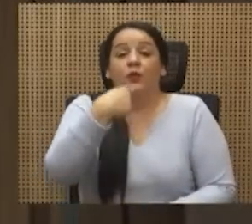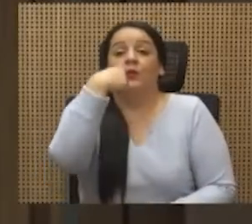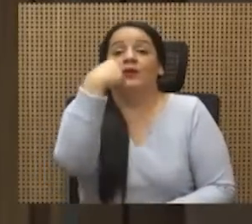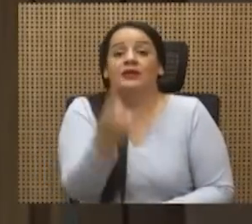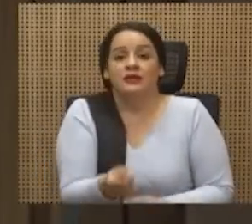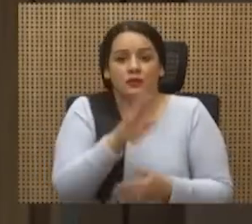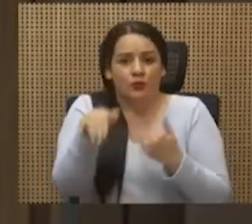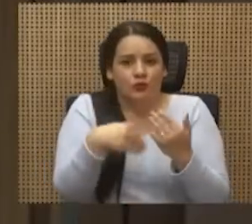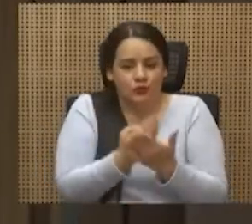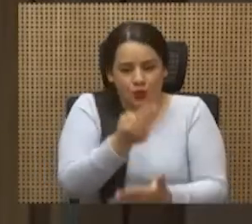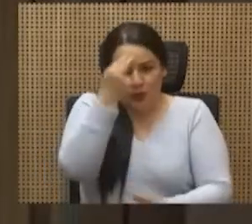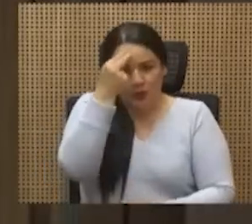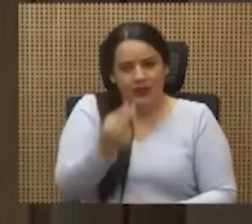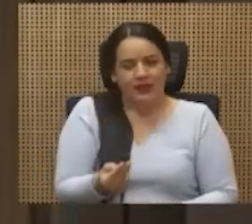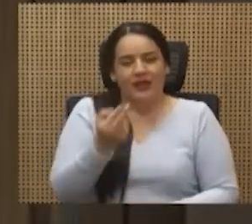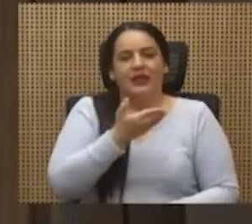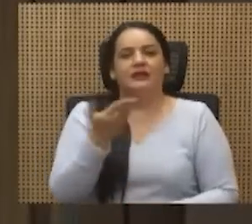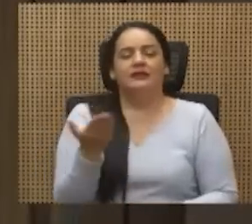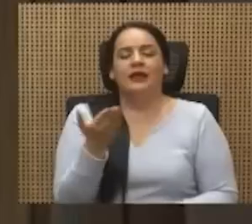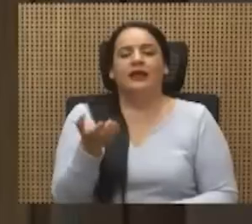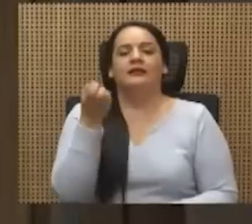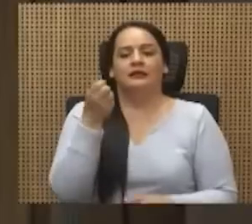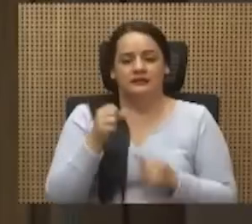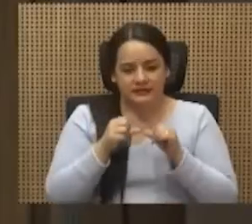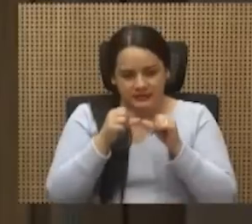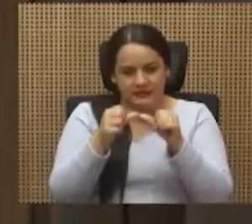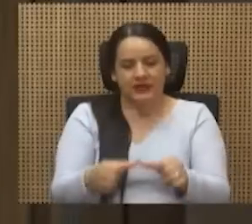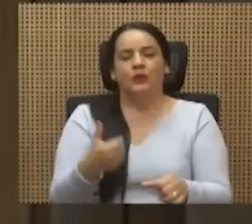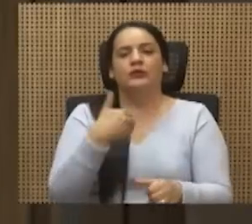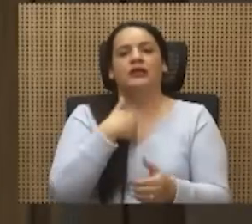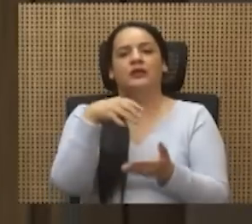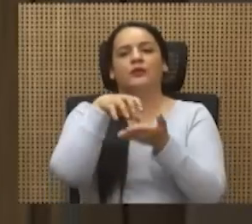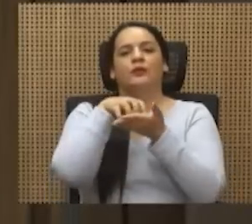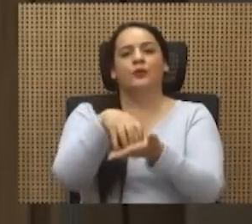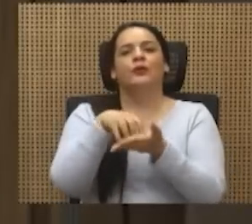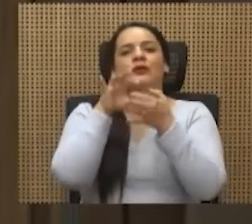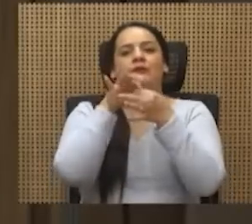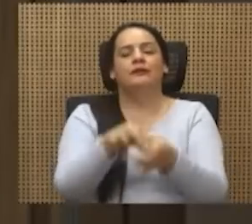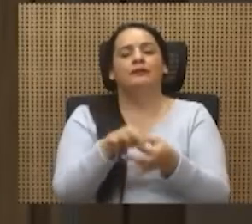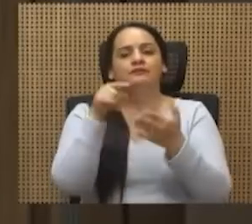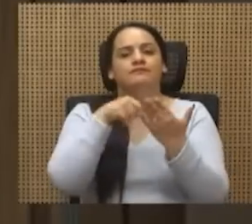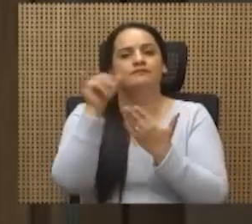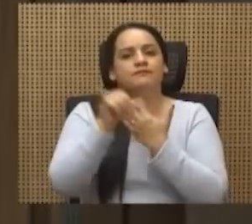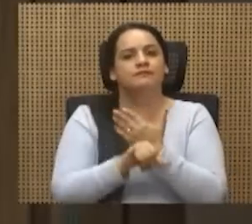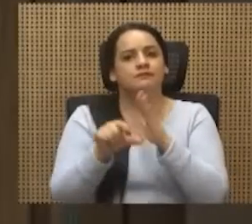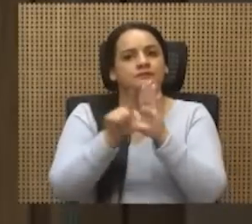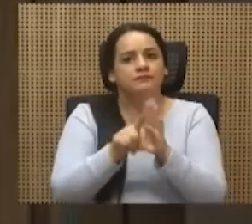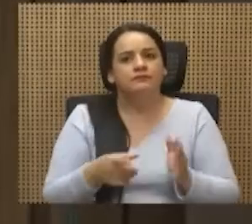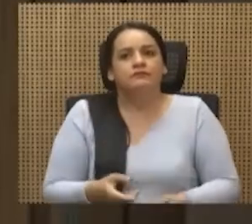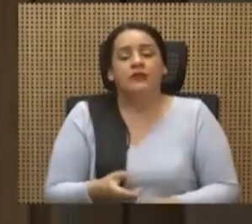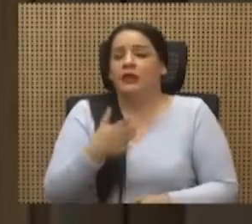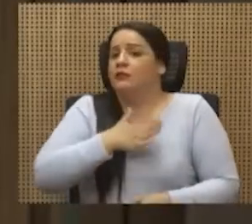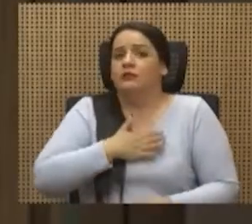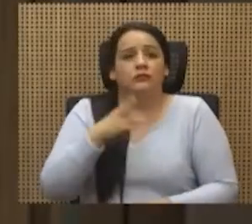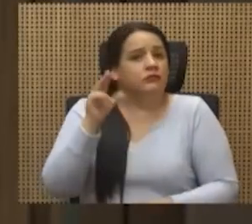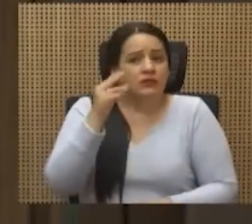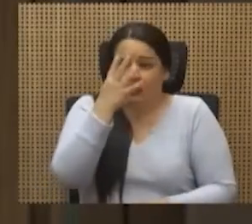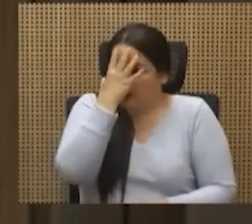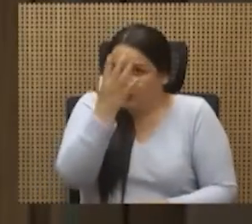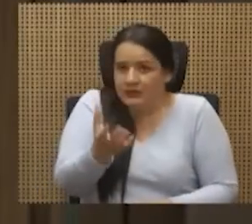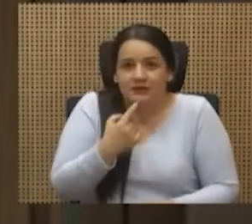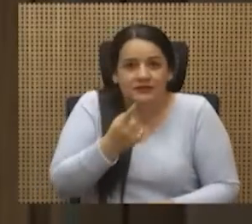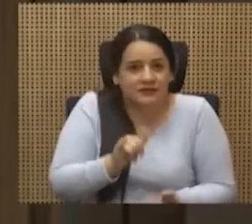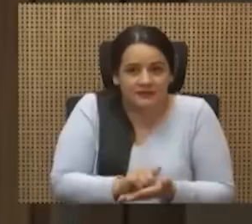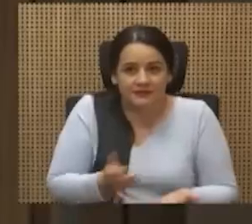con toda humildad es que sigo teniendo dudas con respecto a este proyecto y a mí no me da vergüenza decirlo